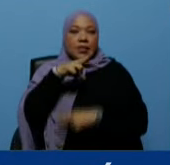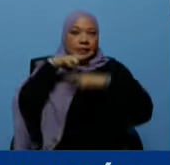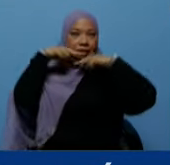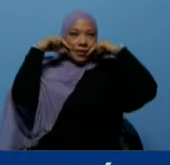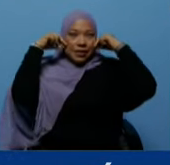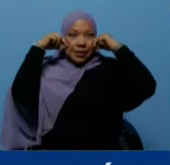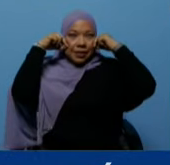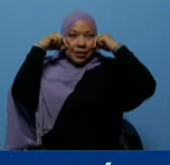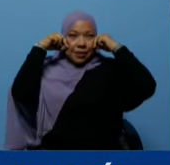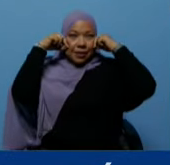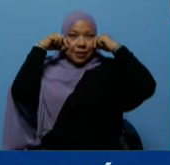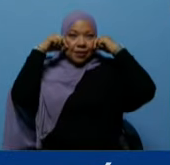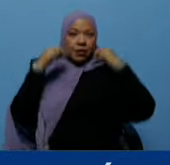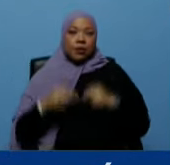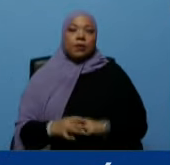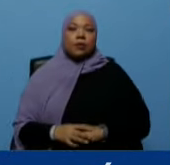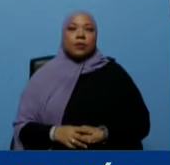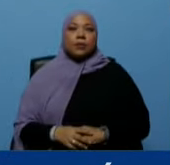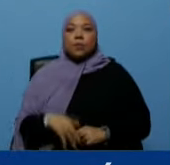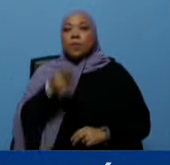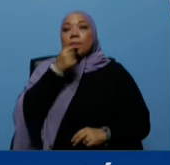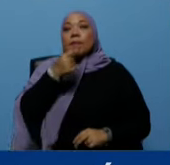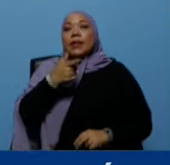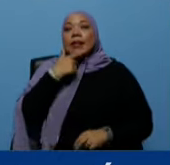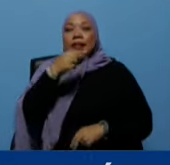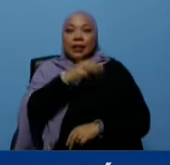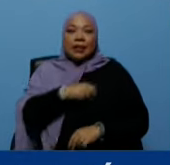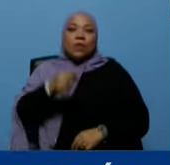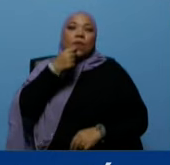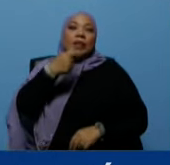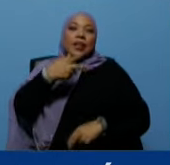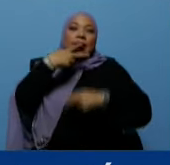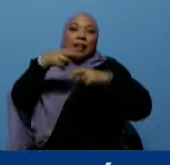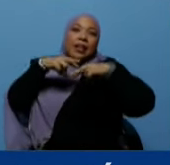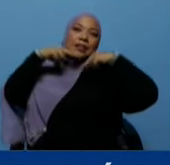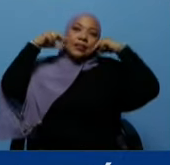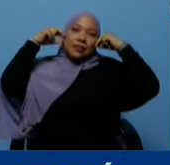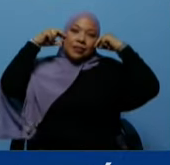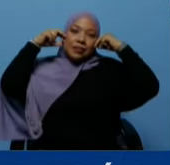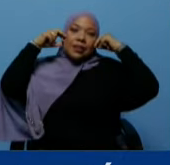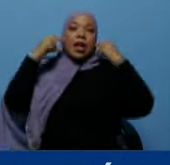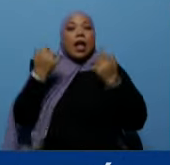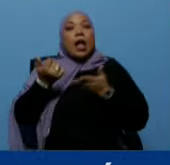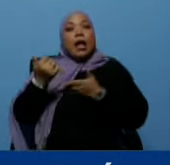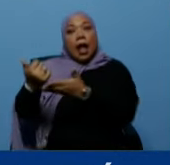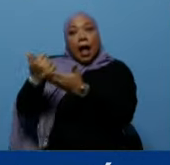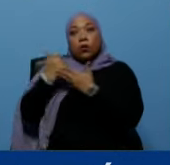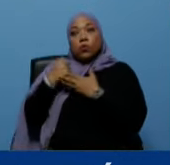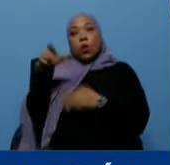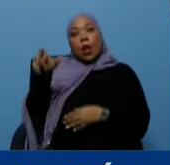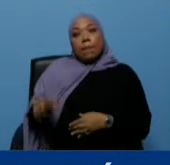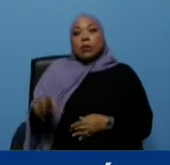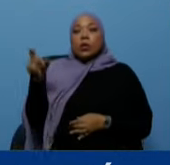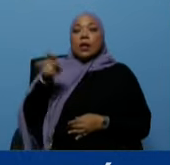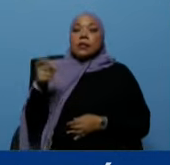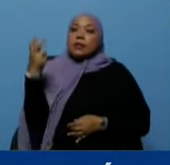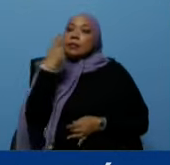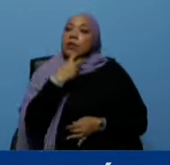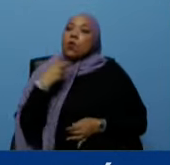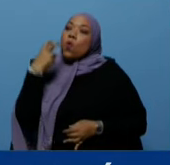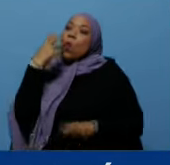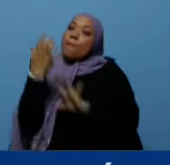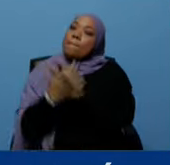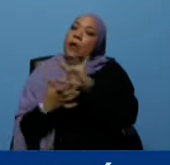Sonrisa. Qué hermosa es la misión Sonrisa. ¿Y cómo ayuda? Si usted tiene